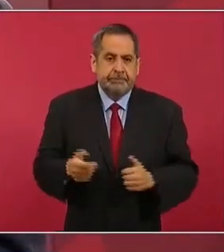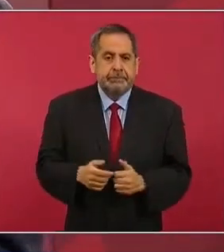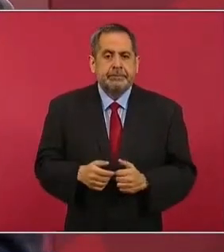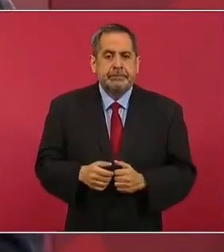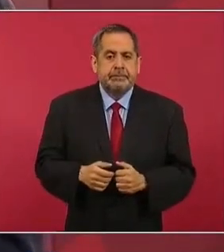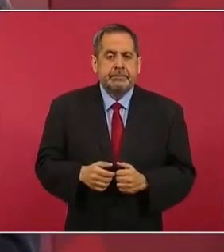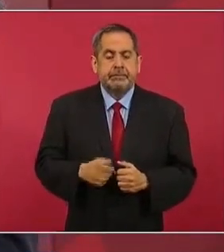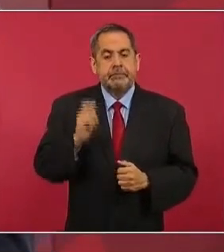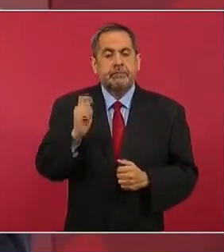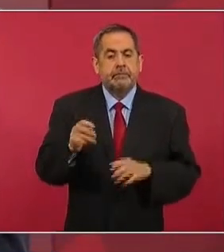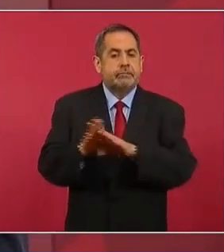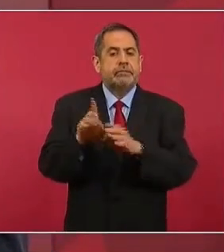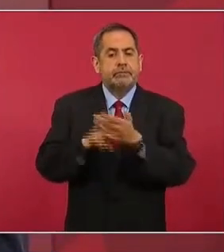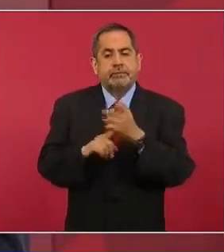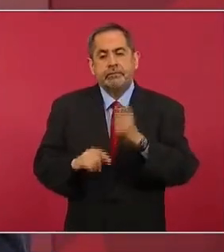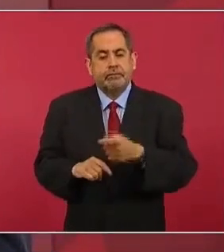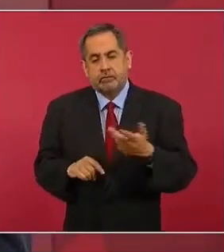y mucho menos